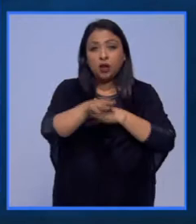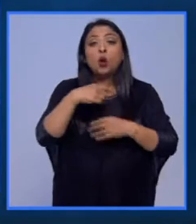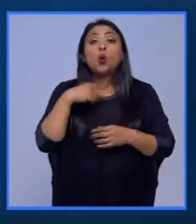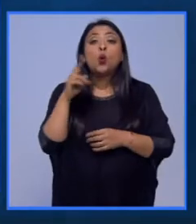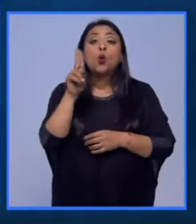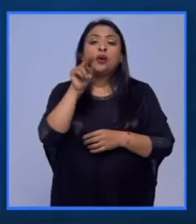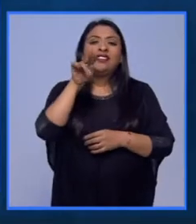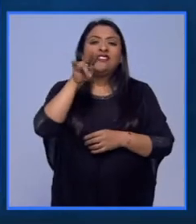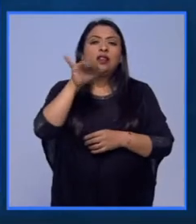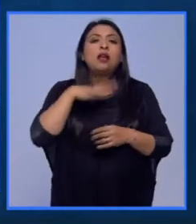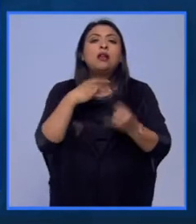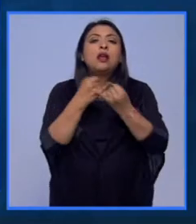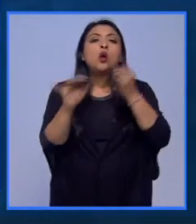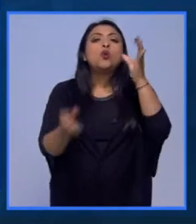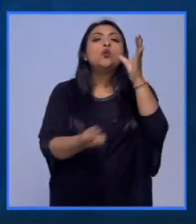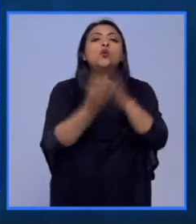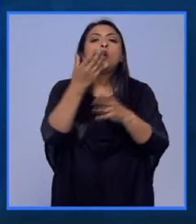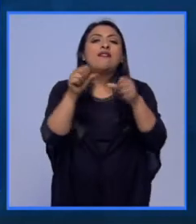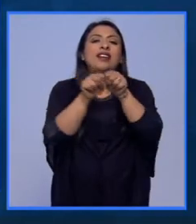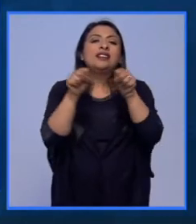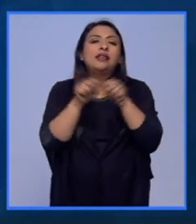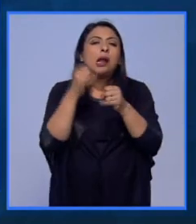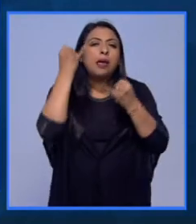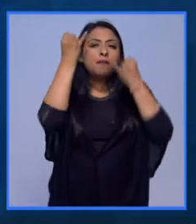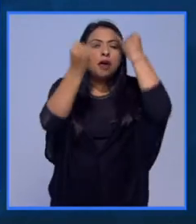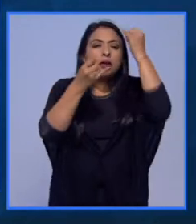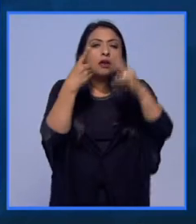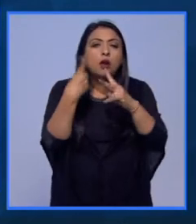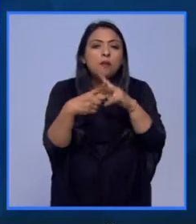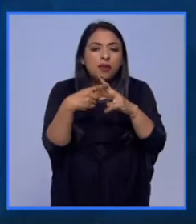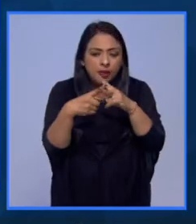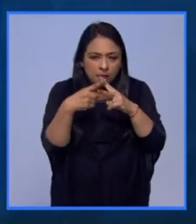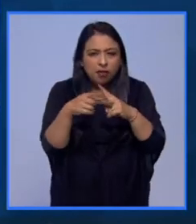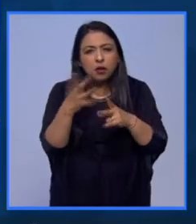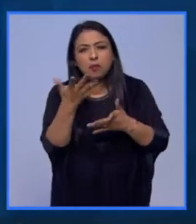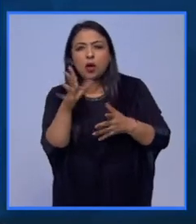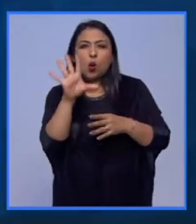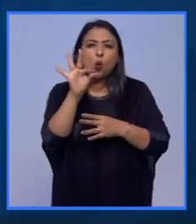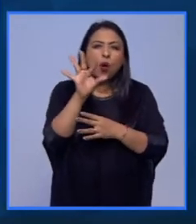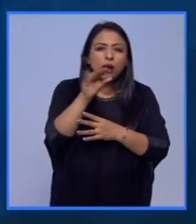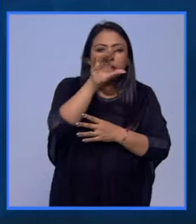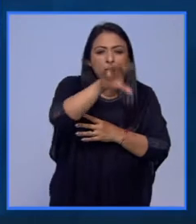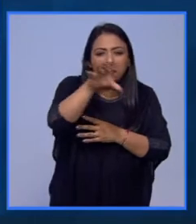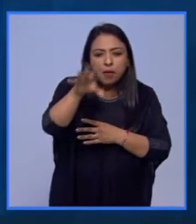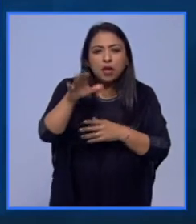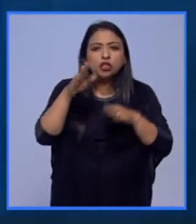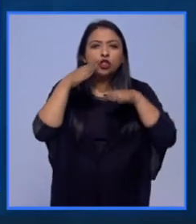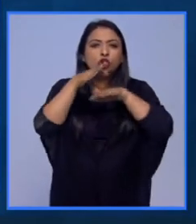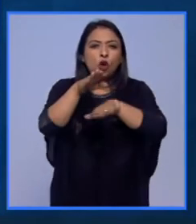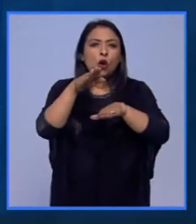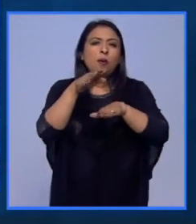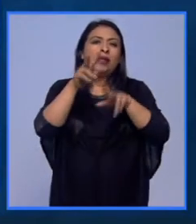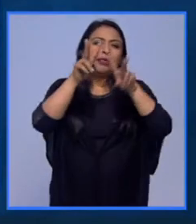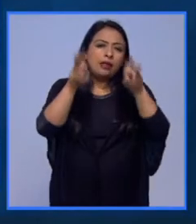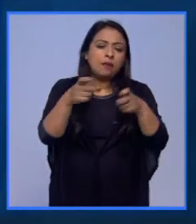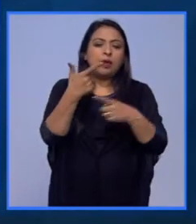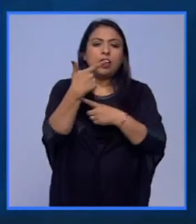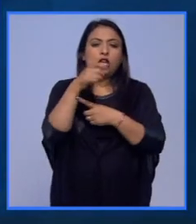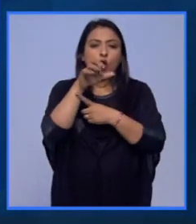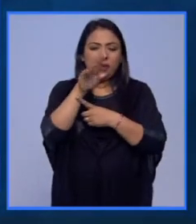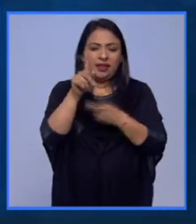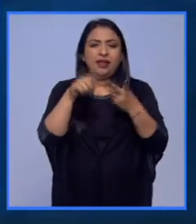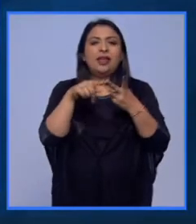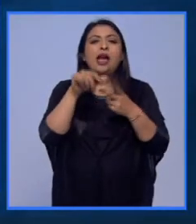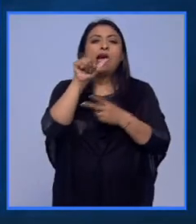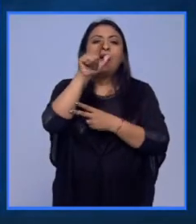Universum inauguró la nueva sala Imaginario Matemático, que contempla alrededor de 40 equipamientos en áreas temáticas como geometría y